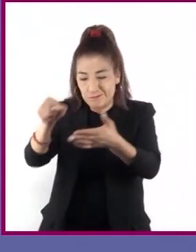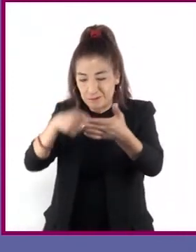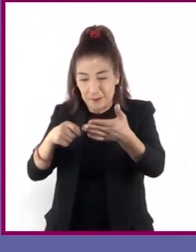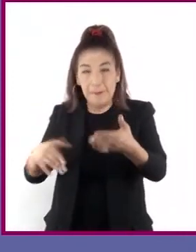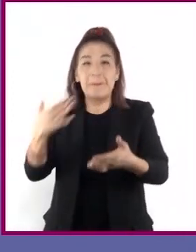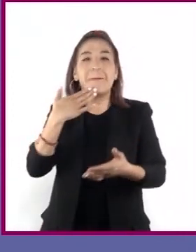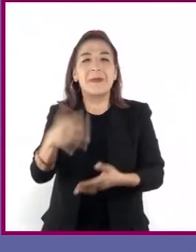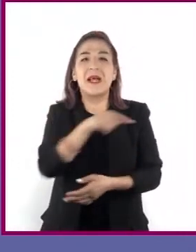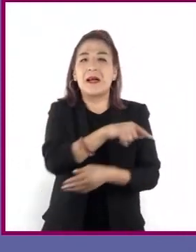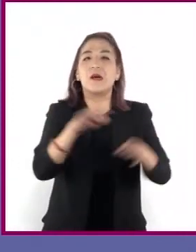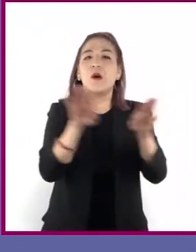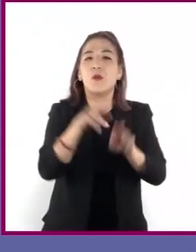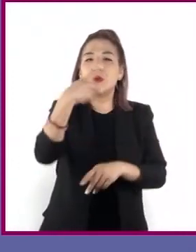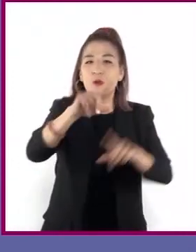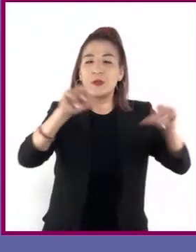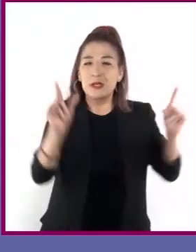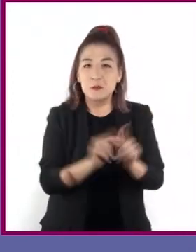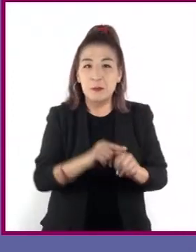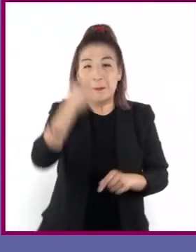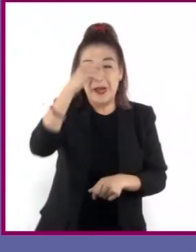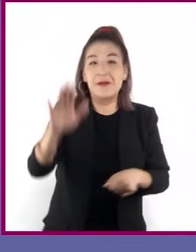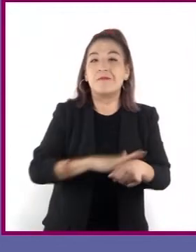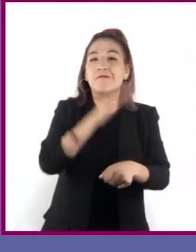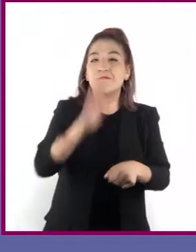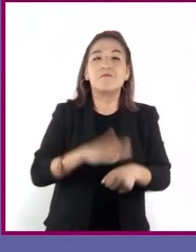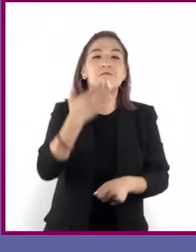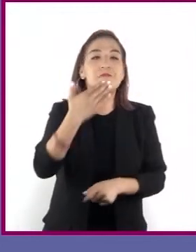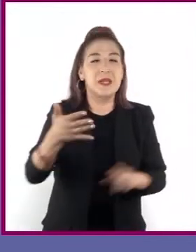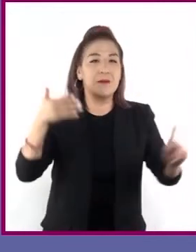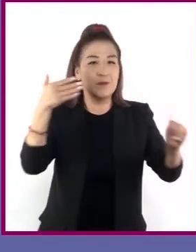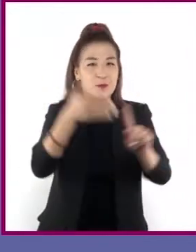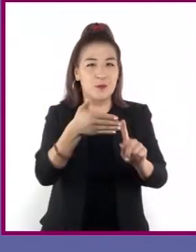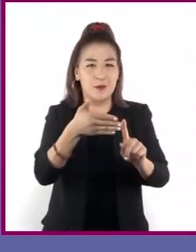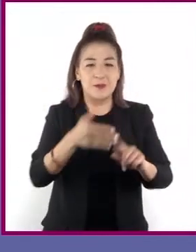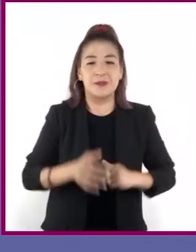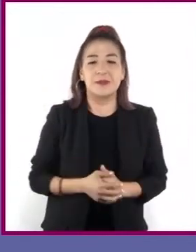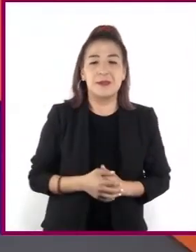nos señalan para ver si logramos nuestro propósito.